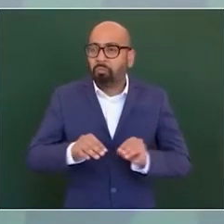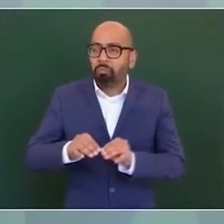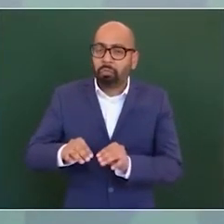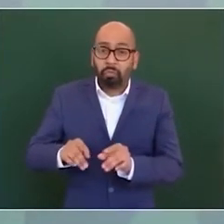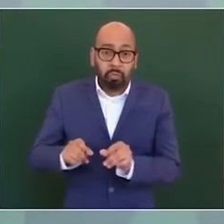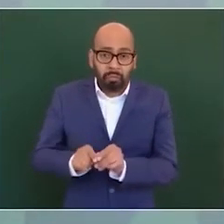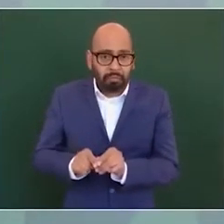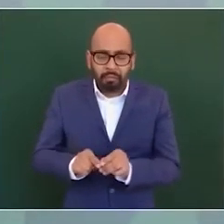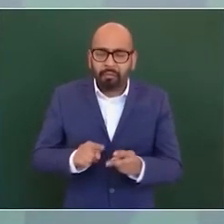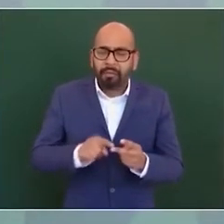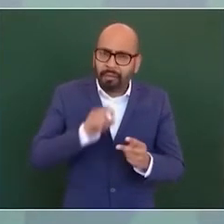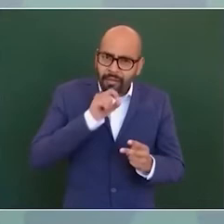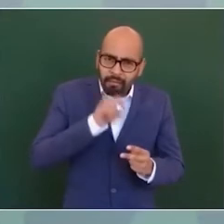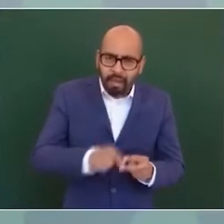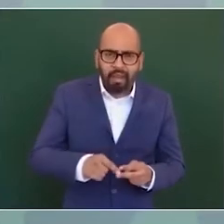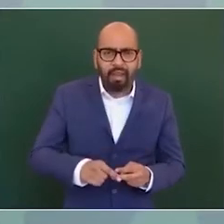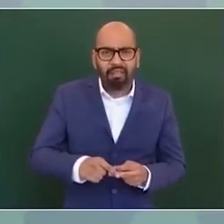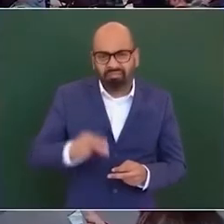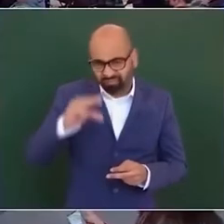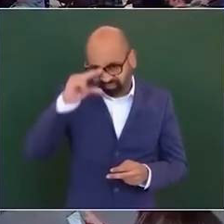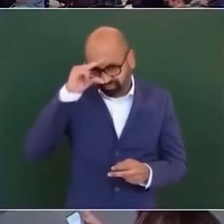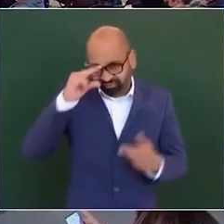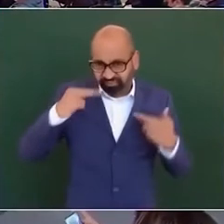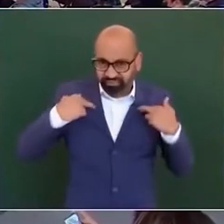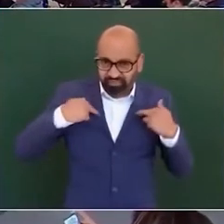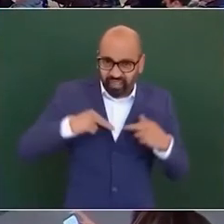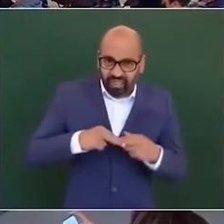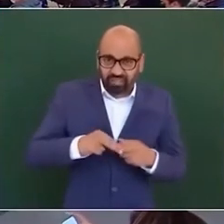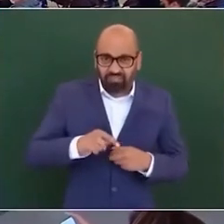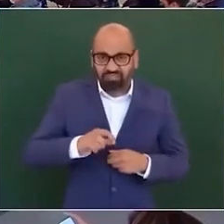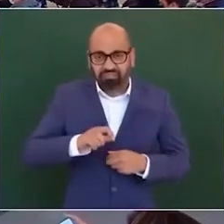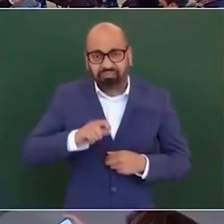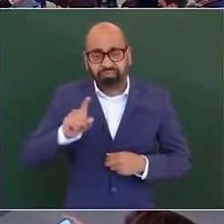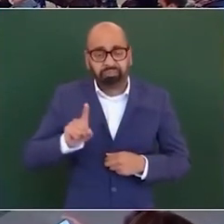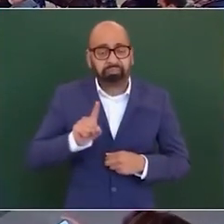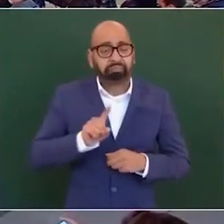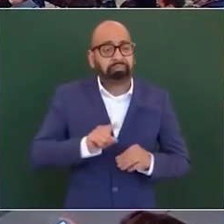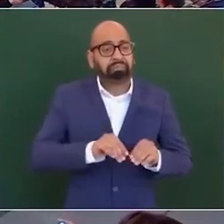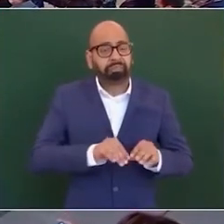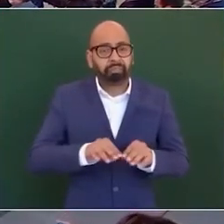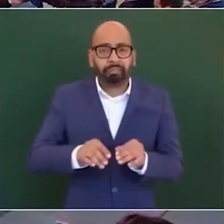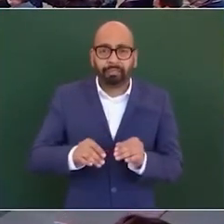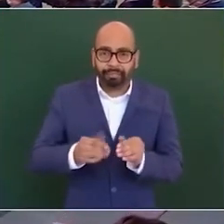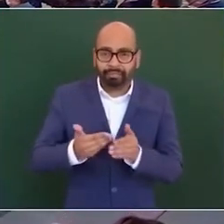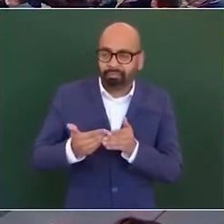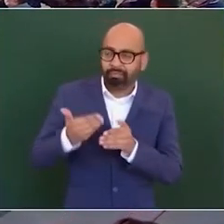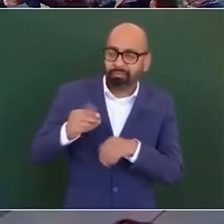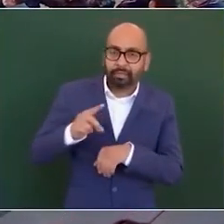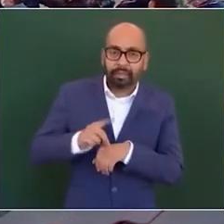intelectuales, académicos. Hace unos días la señora Denise Dresser